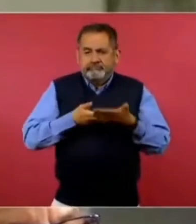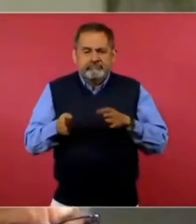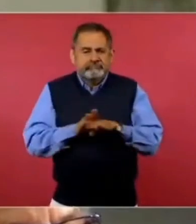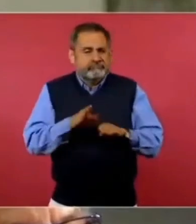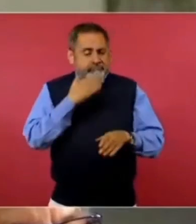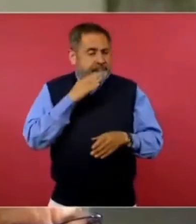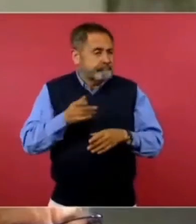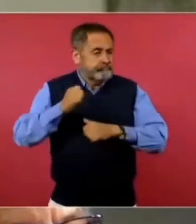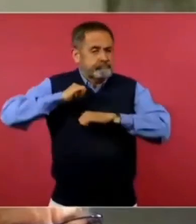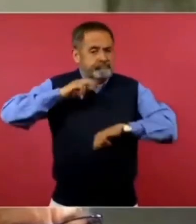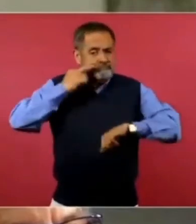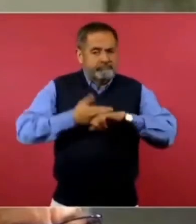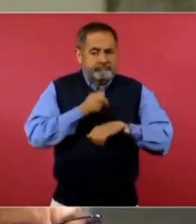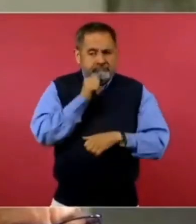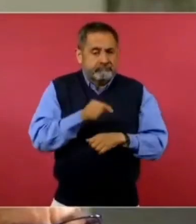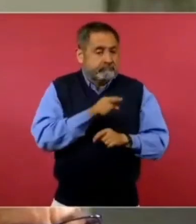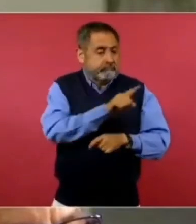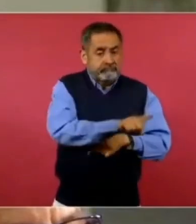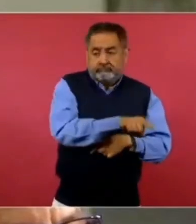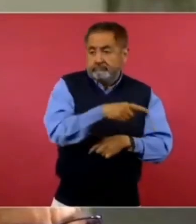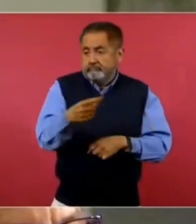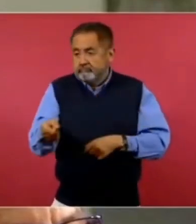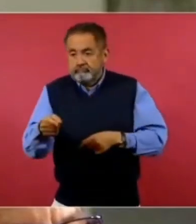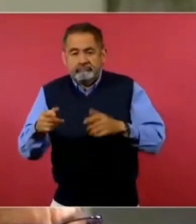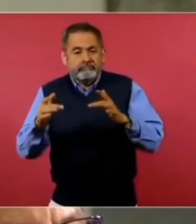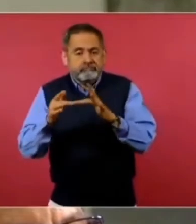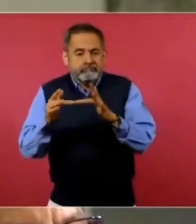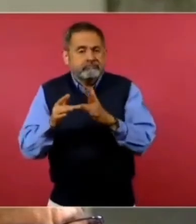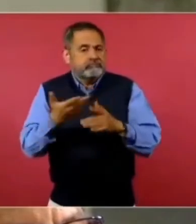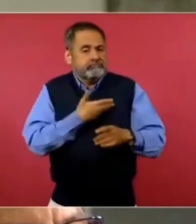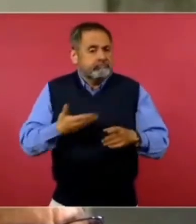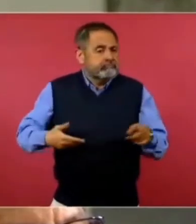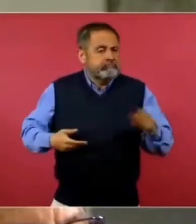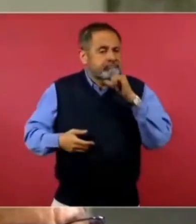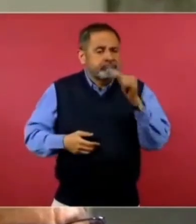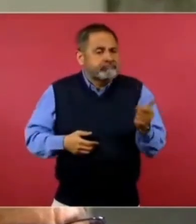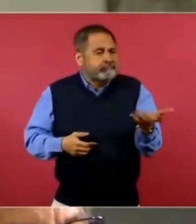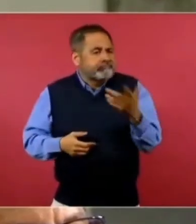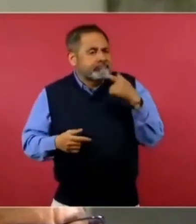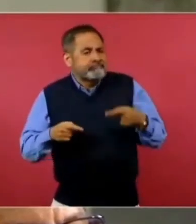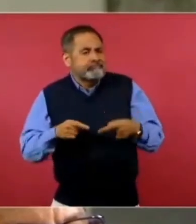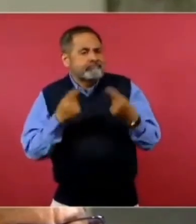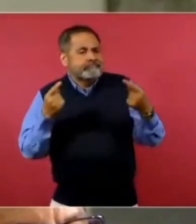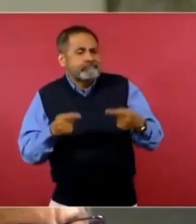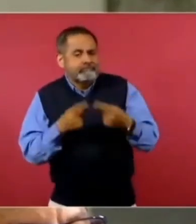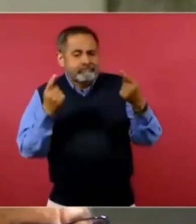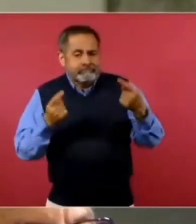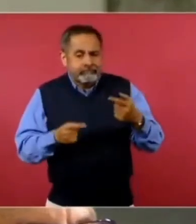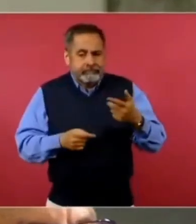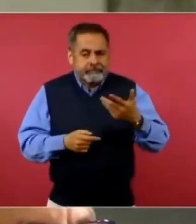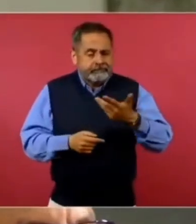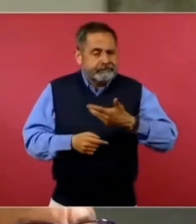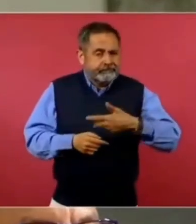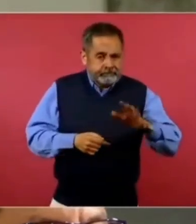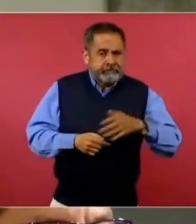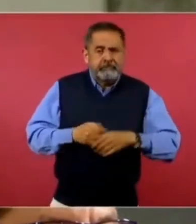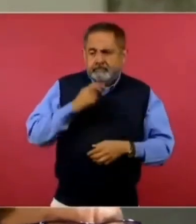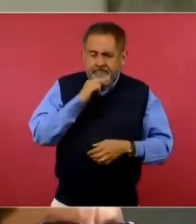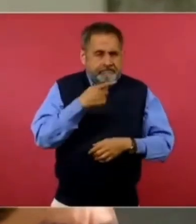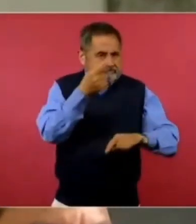interlocutora con el Poder Judicial ni con el Poder Ejecutivo y que esto podría